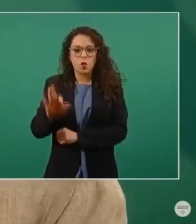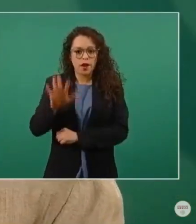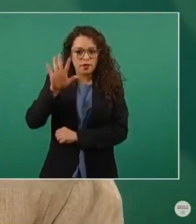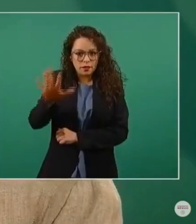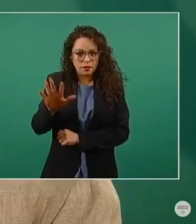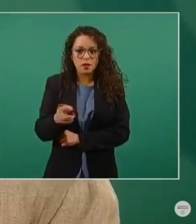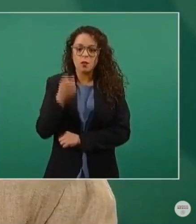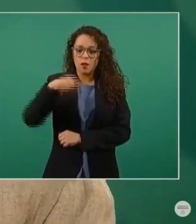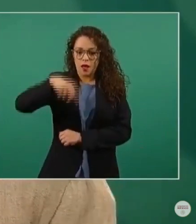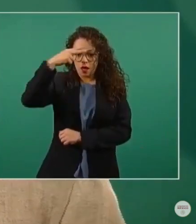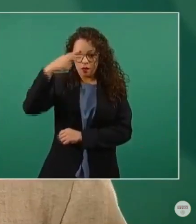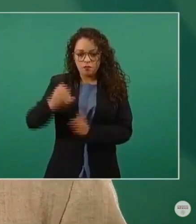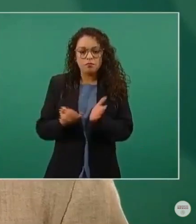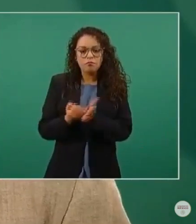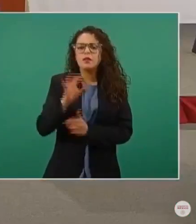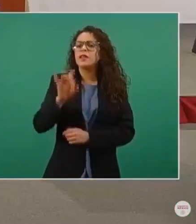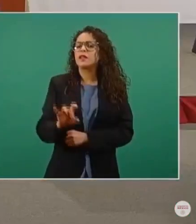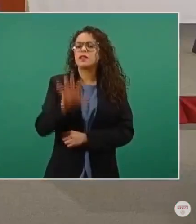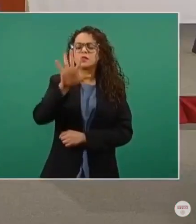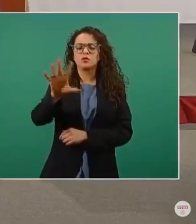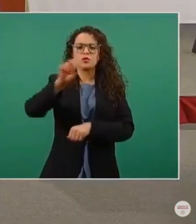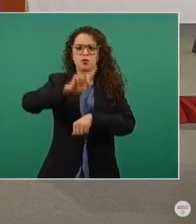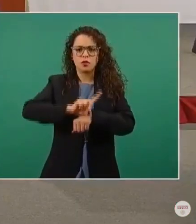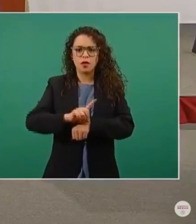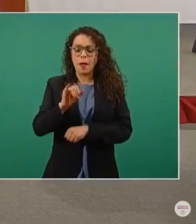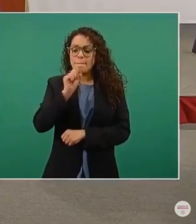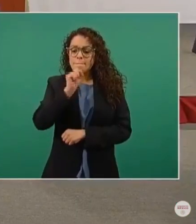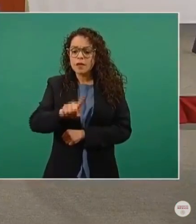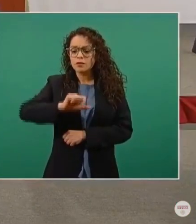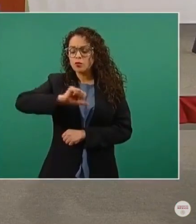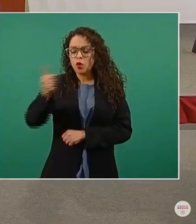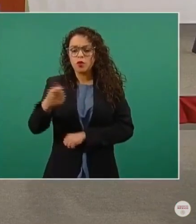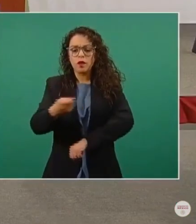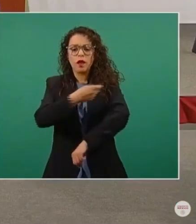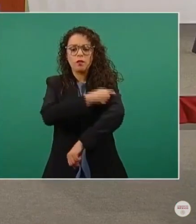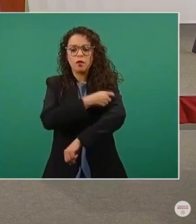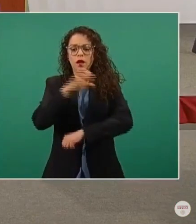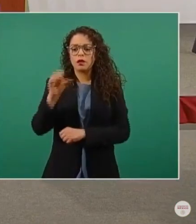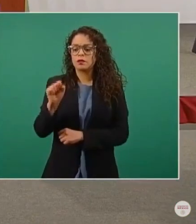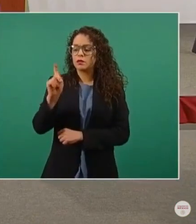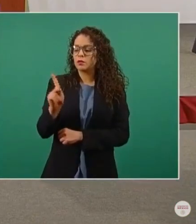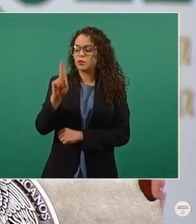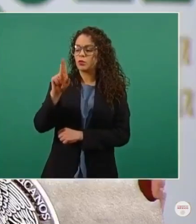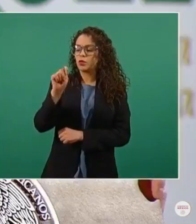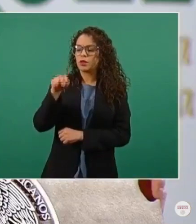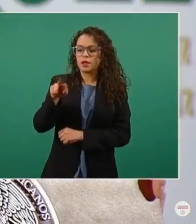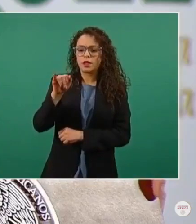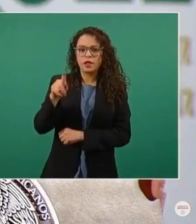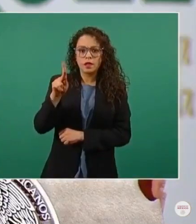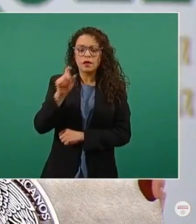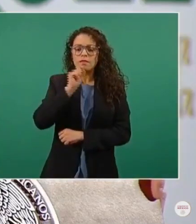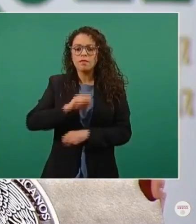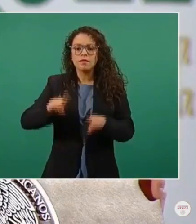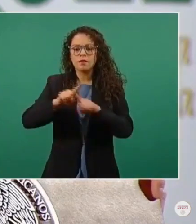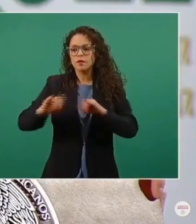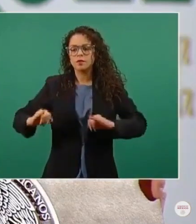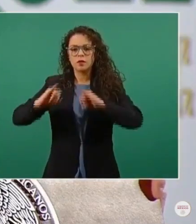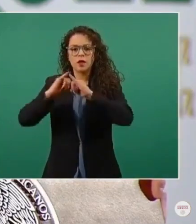decidimos 35 días. Y lo mismo ha pasado con las demás vacunas. Sputnik acaba de también el Instituto